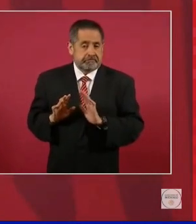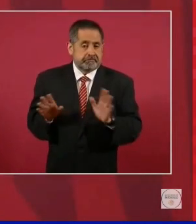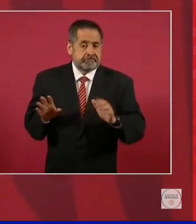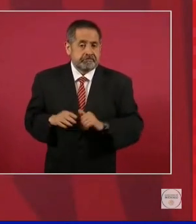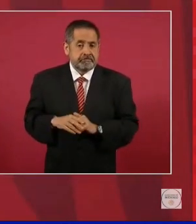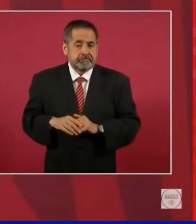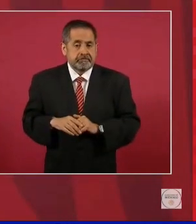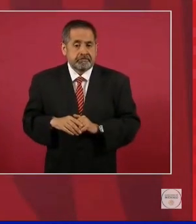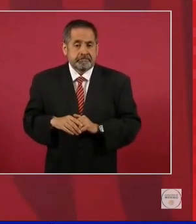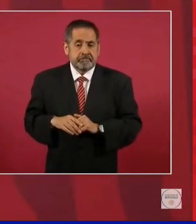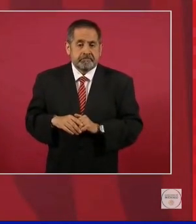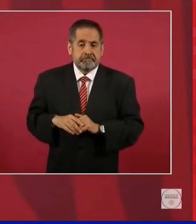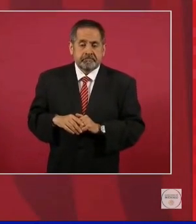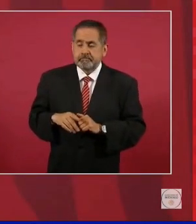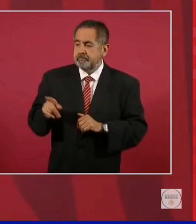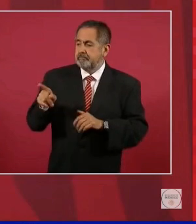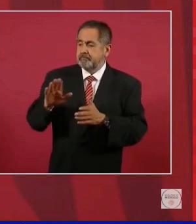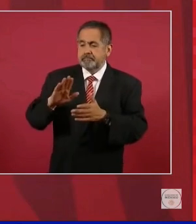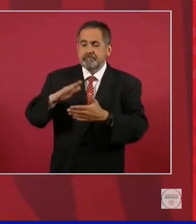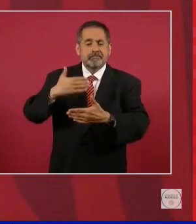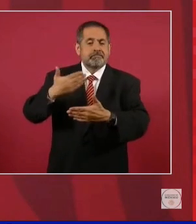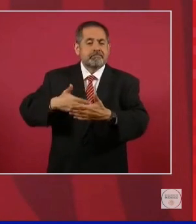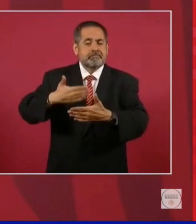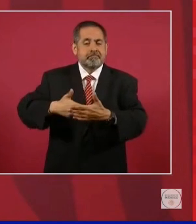el manejo del expediente